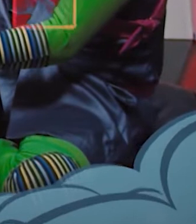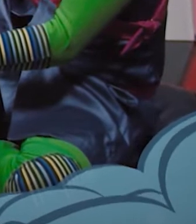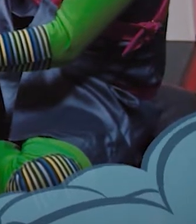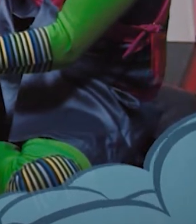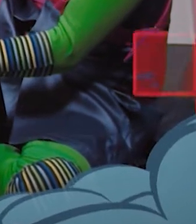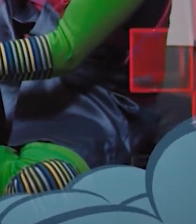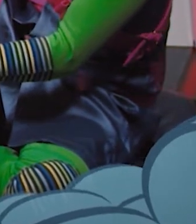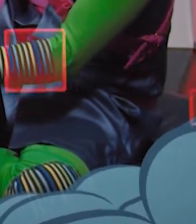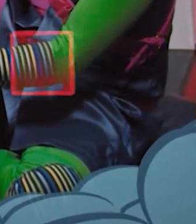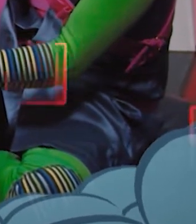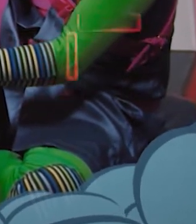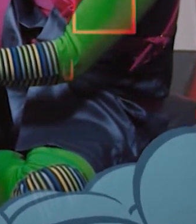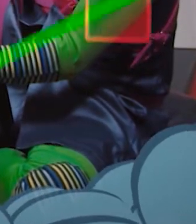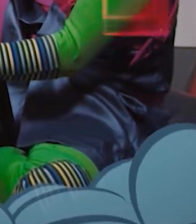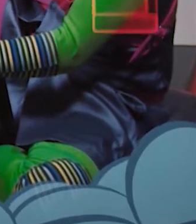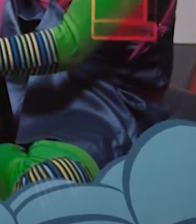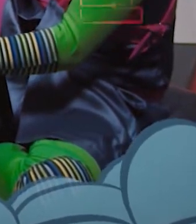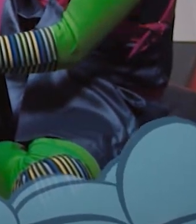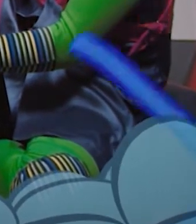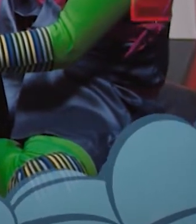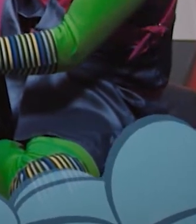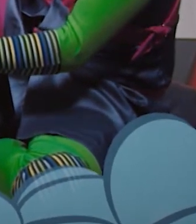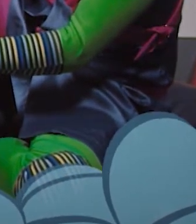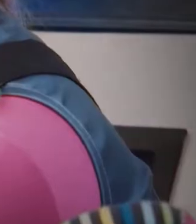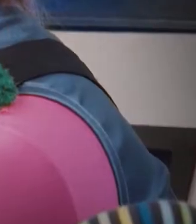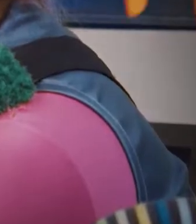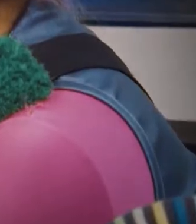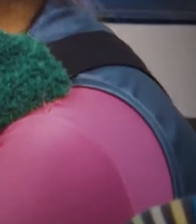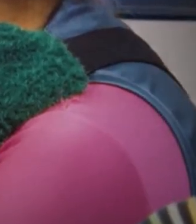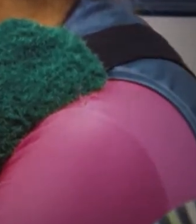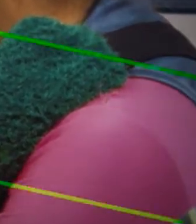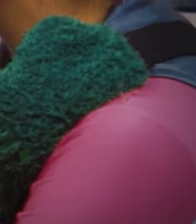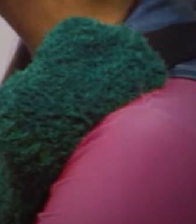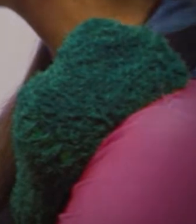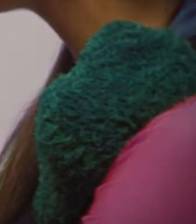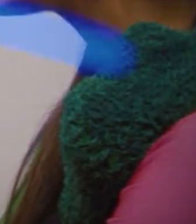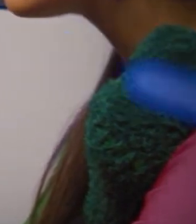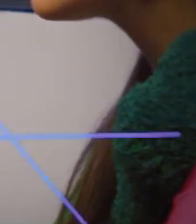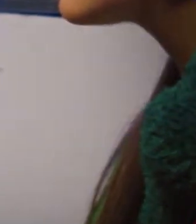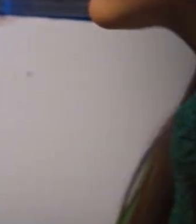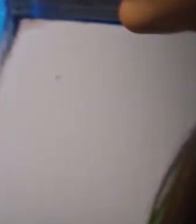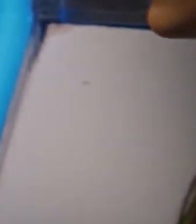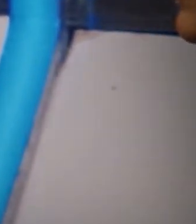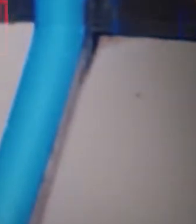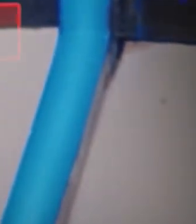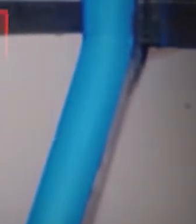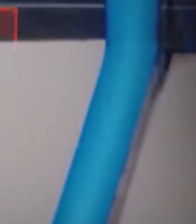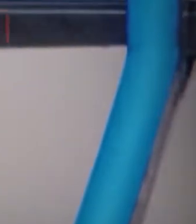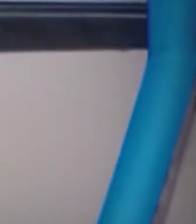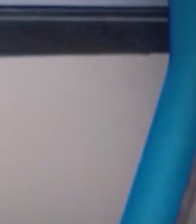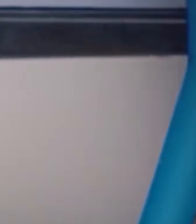Simulan que pueden verme de cerca. Son sombras que pronto se van, que pronto se